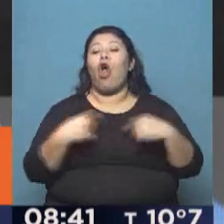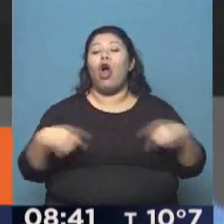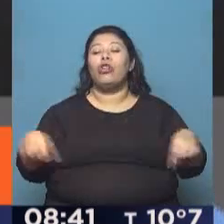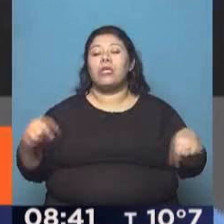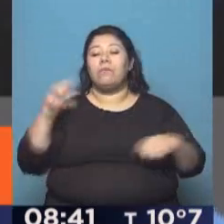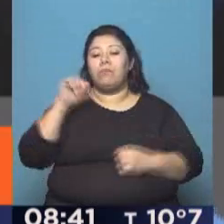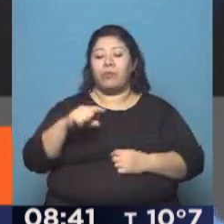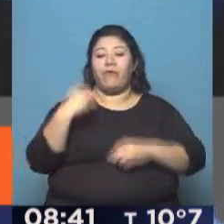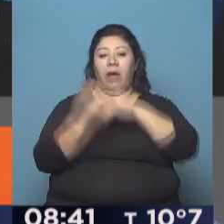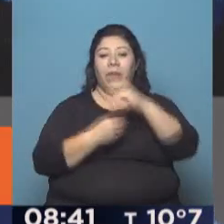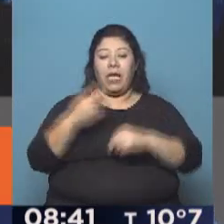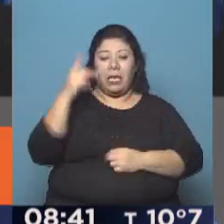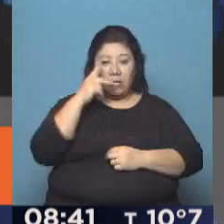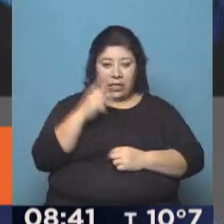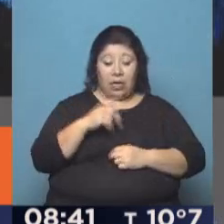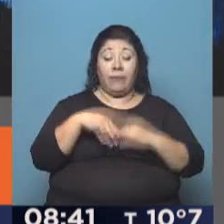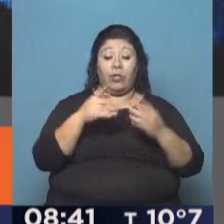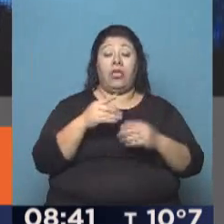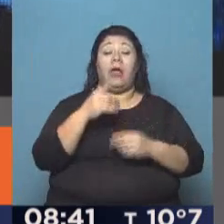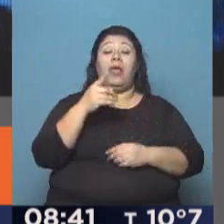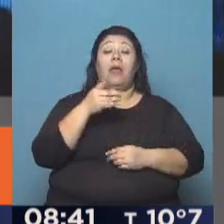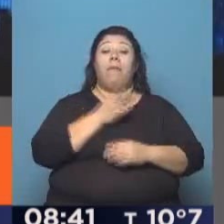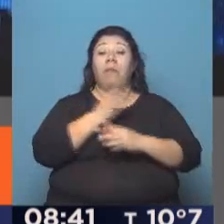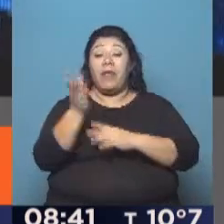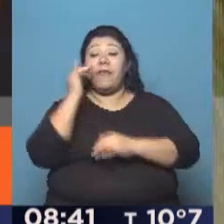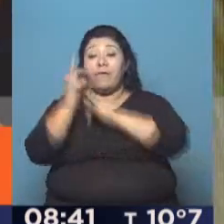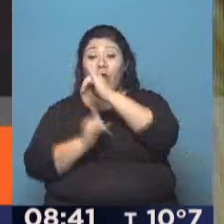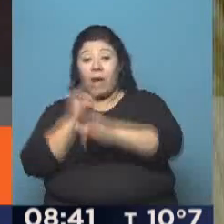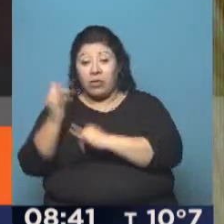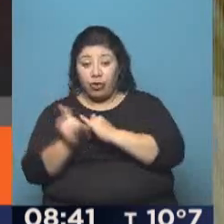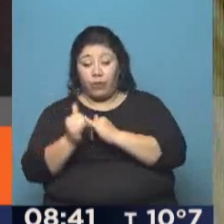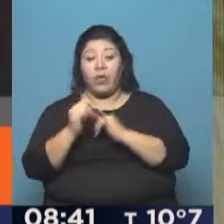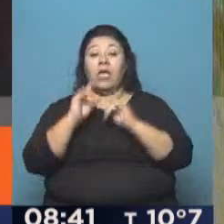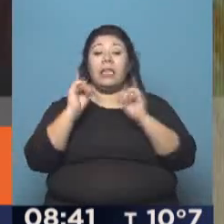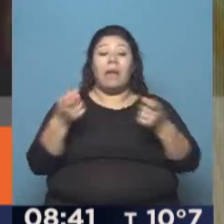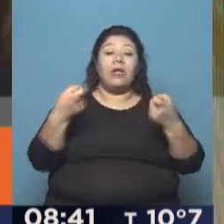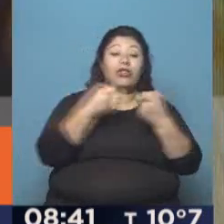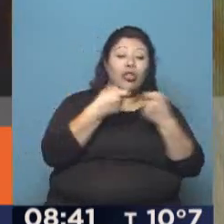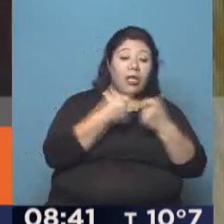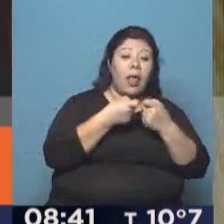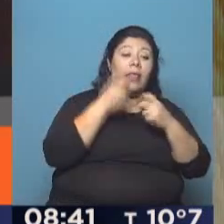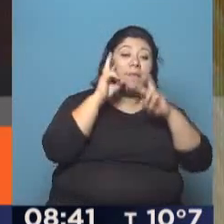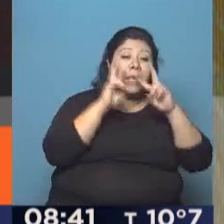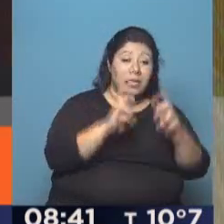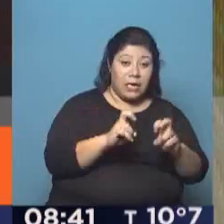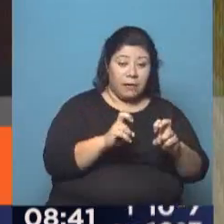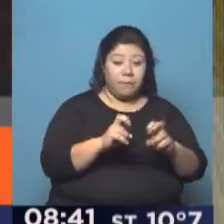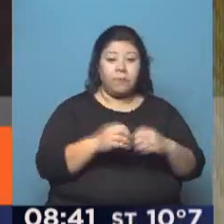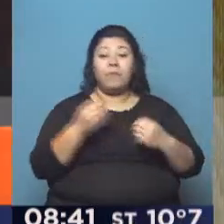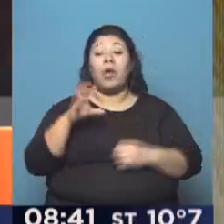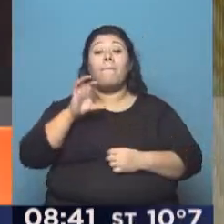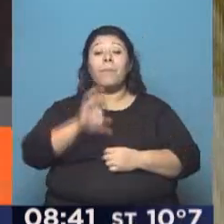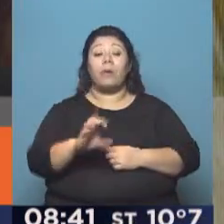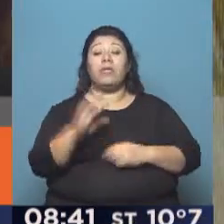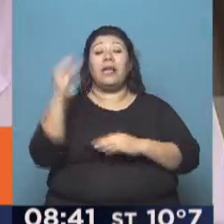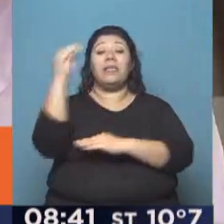ejemplo piden información al registro de la propiedad están buscando las sociedades para entrecruzar las sociedades porque ese es el punto en Santa Cruz lo